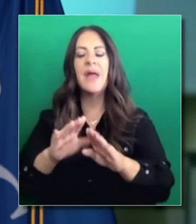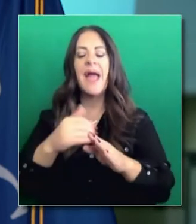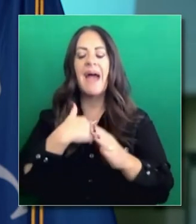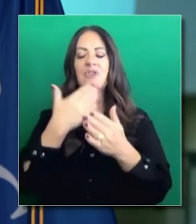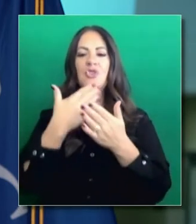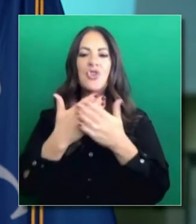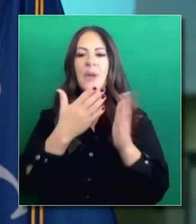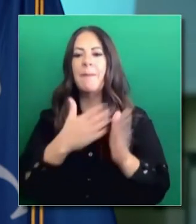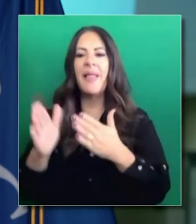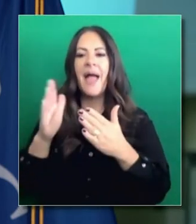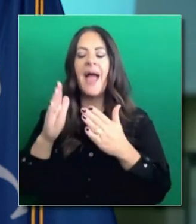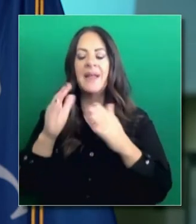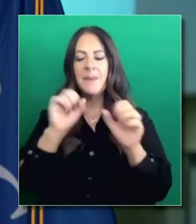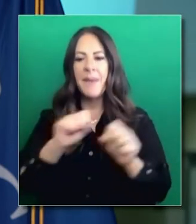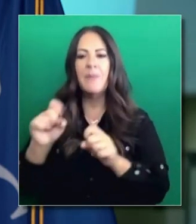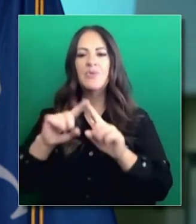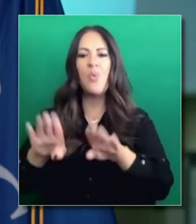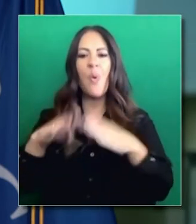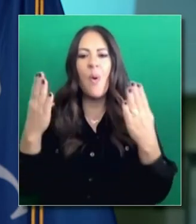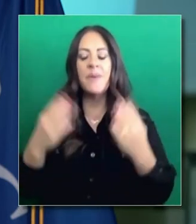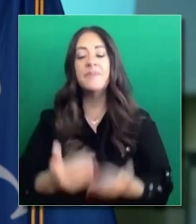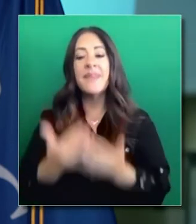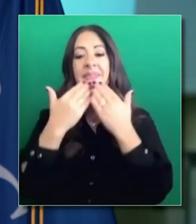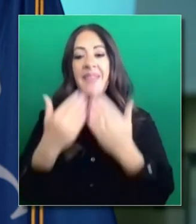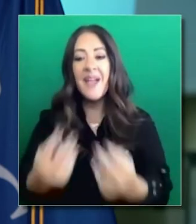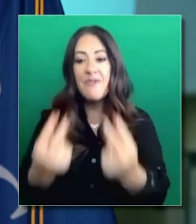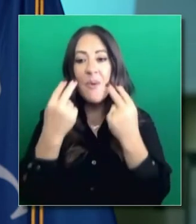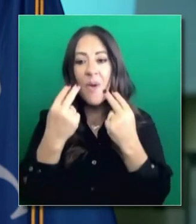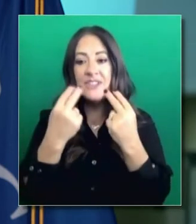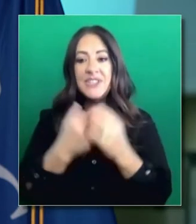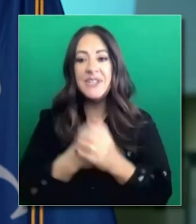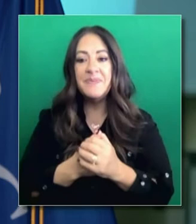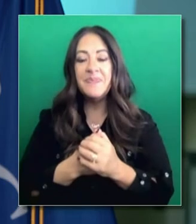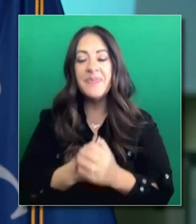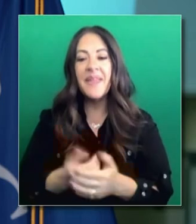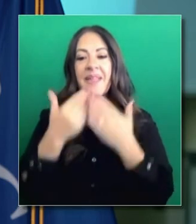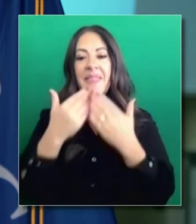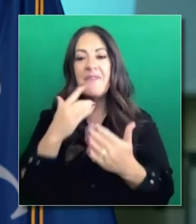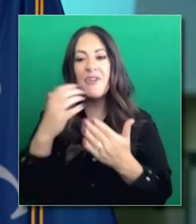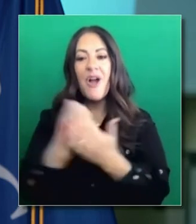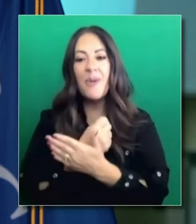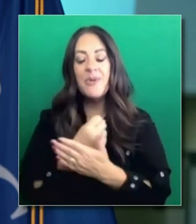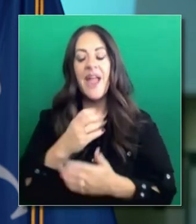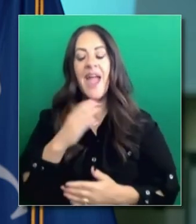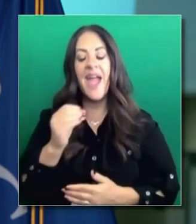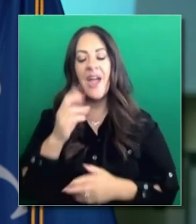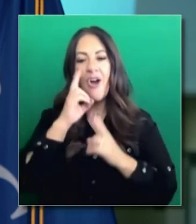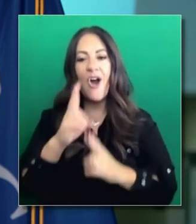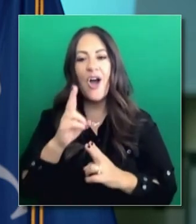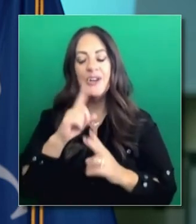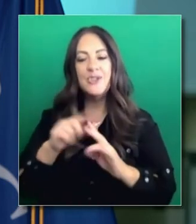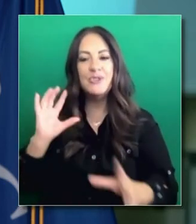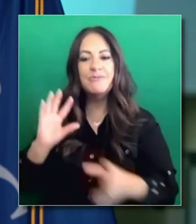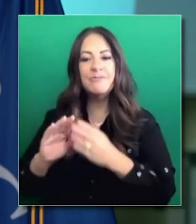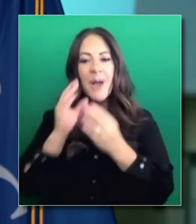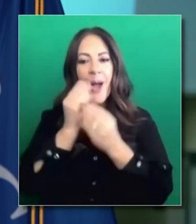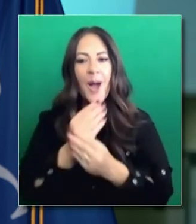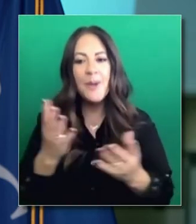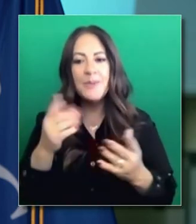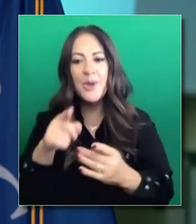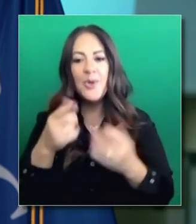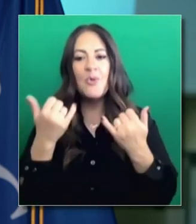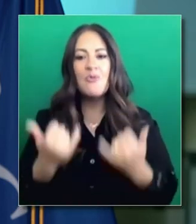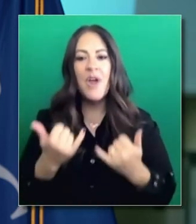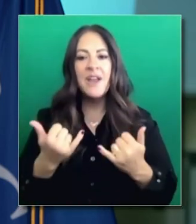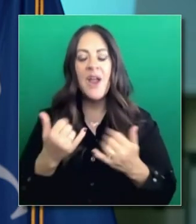nuestras escuelas para aprendizaje en persona. Muchísimas gracias por sintonizarnos, por este privilegio de ponernos